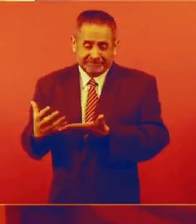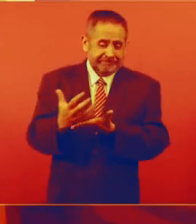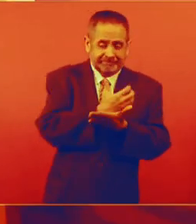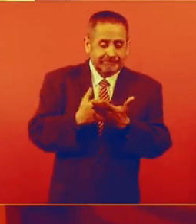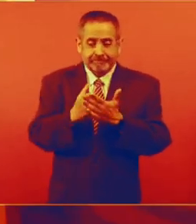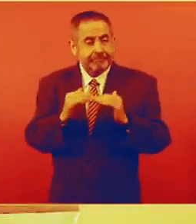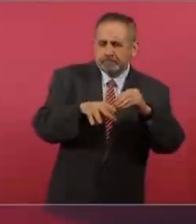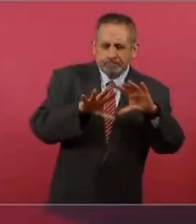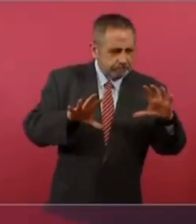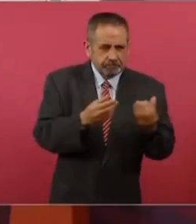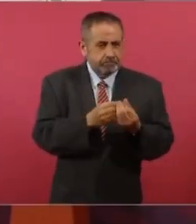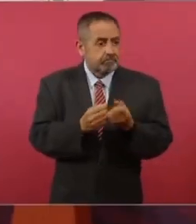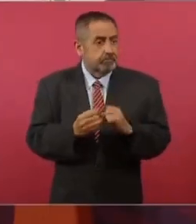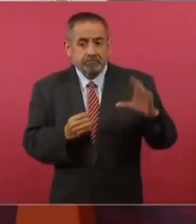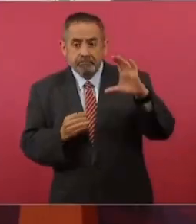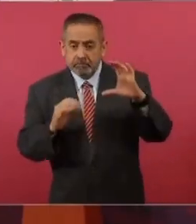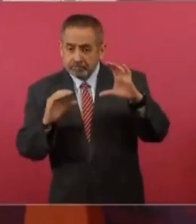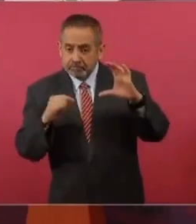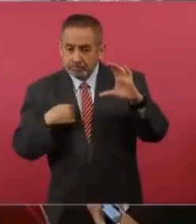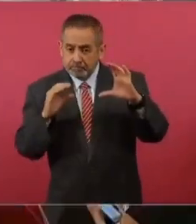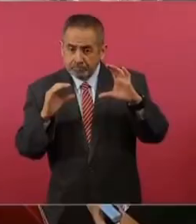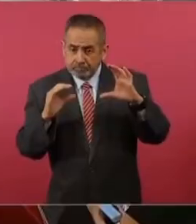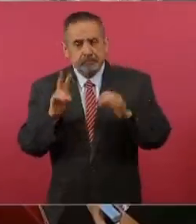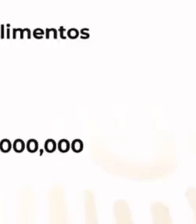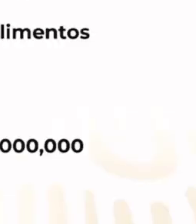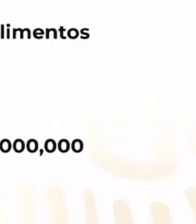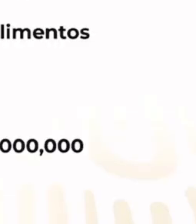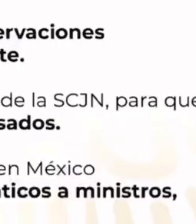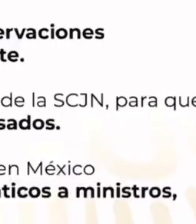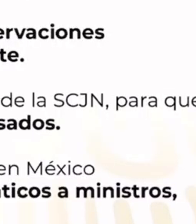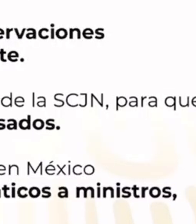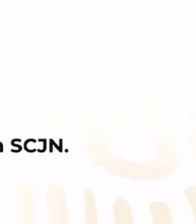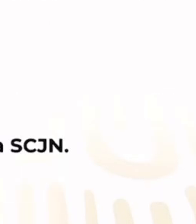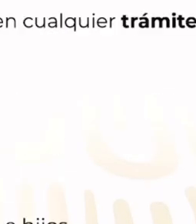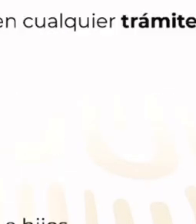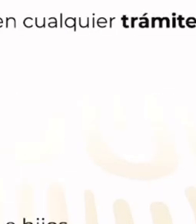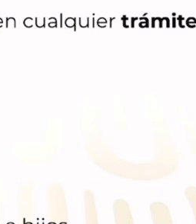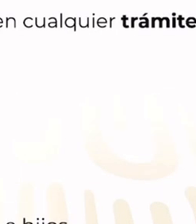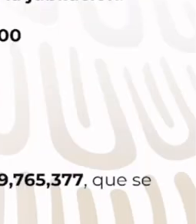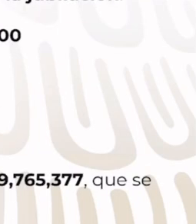que su superior jerárquico. Ahora, miren lo que tienen ellos.